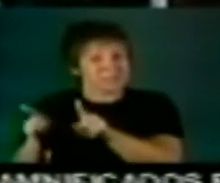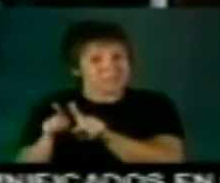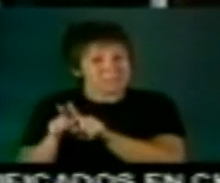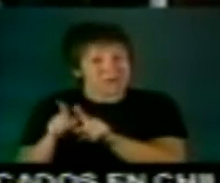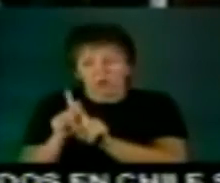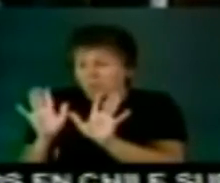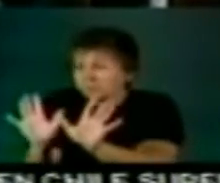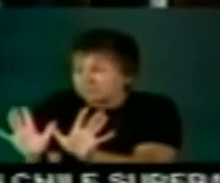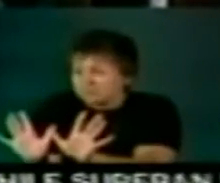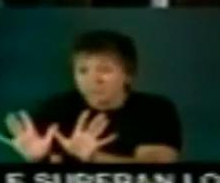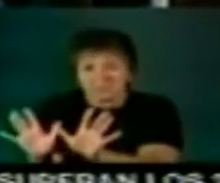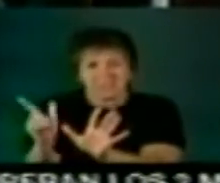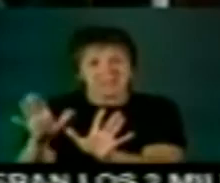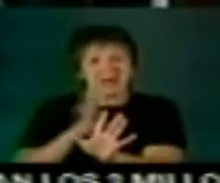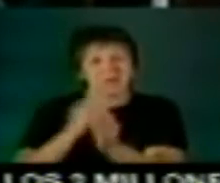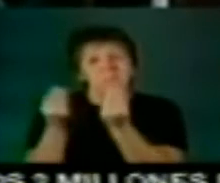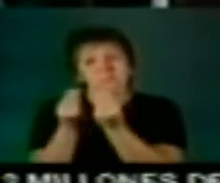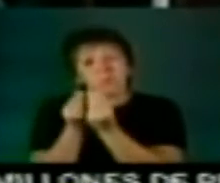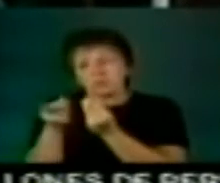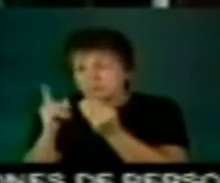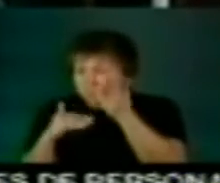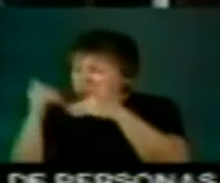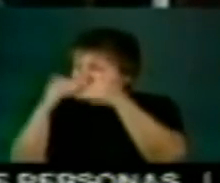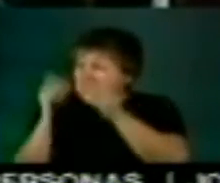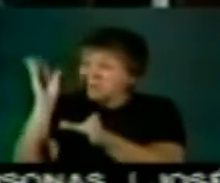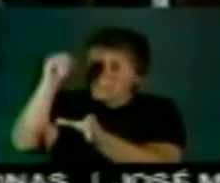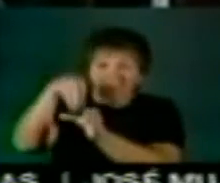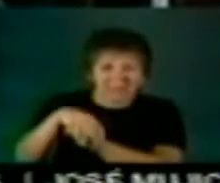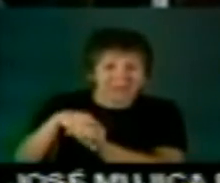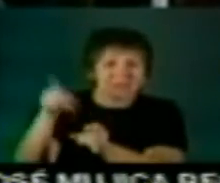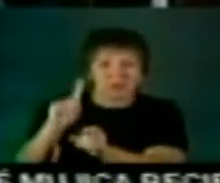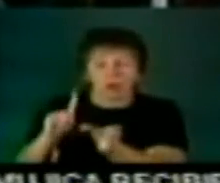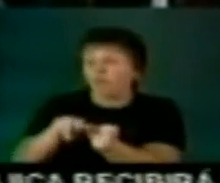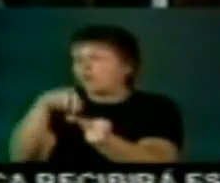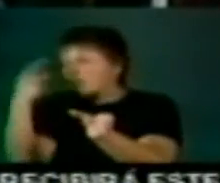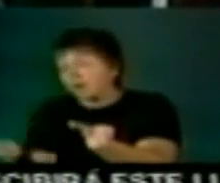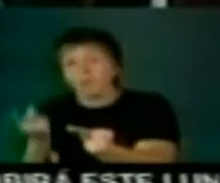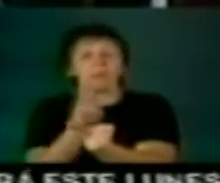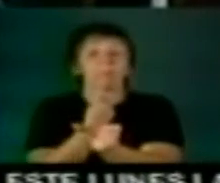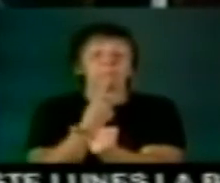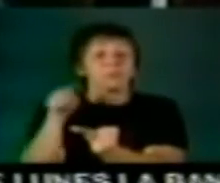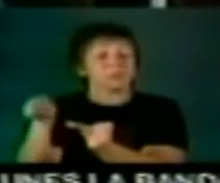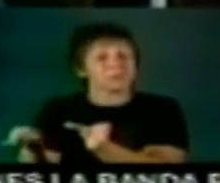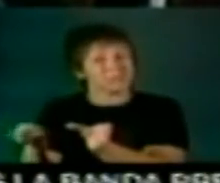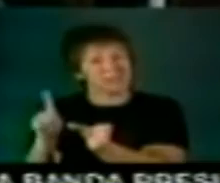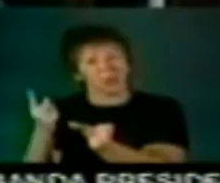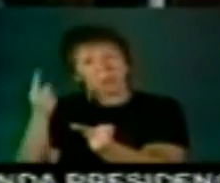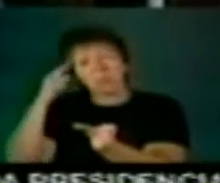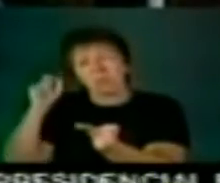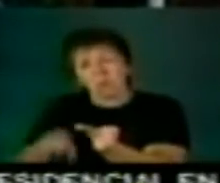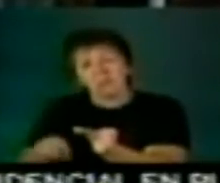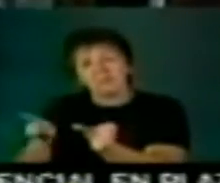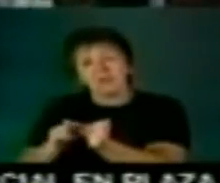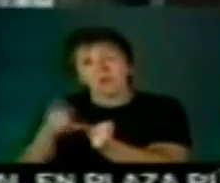Se decretó la muerte de los paradigmas vigentes y se volvió a la política como un refugio